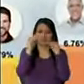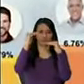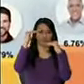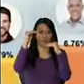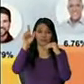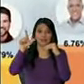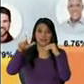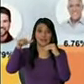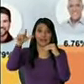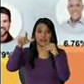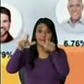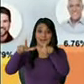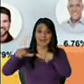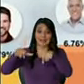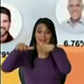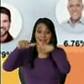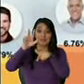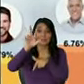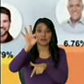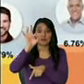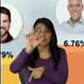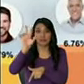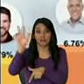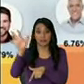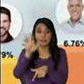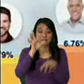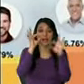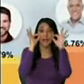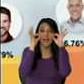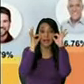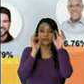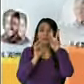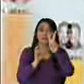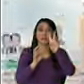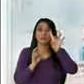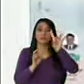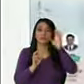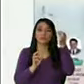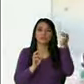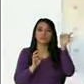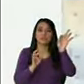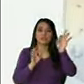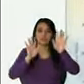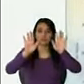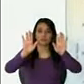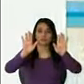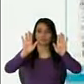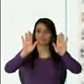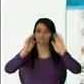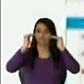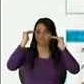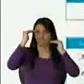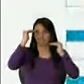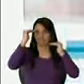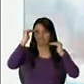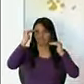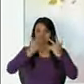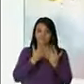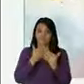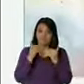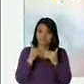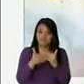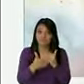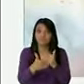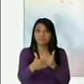Moreno Garcés, 39.33, Guillermo Lasso, 28.19. Así estamos de esta hora. O sea, esperemos que el transcurso de